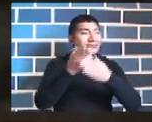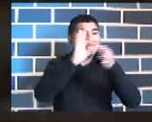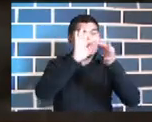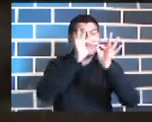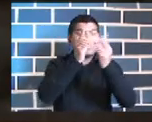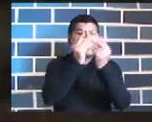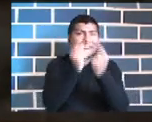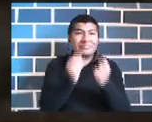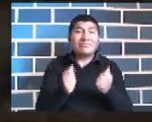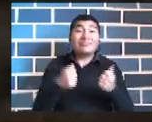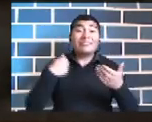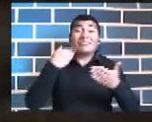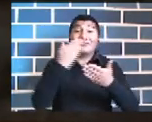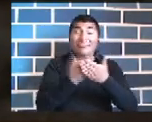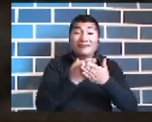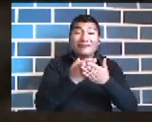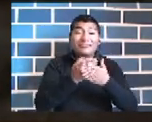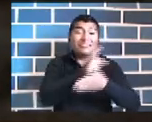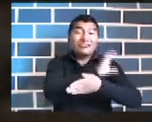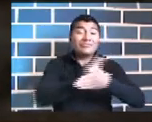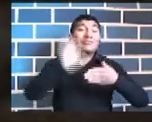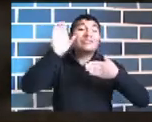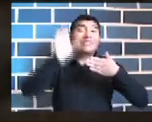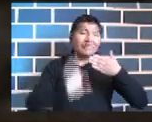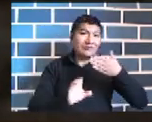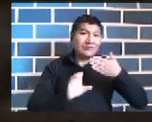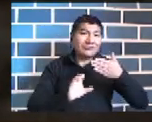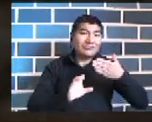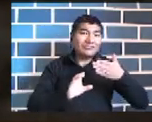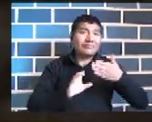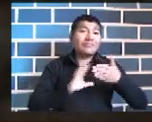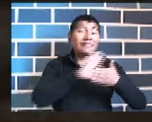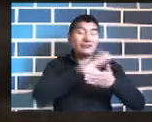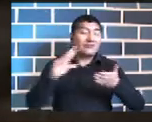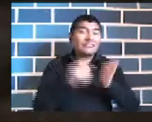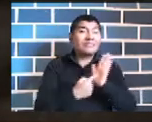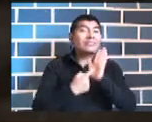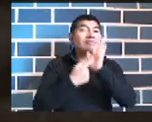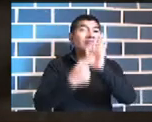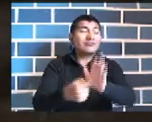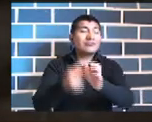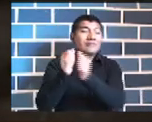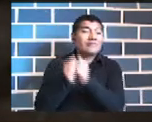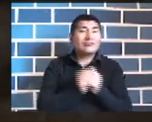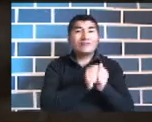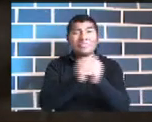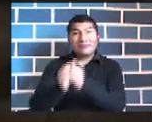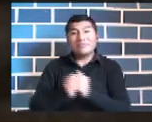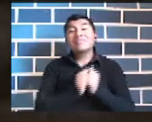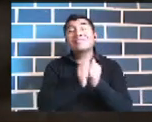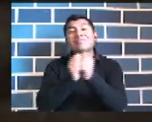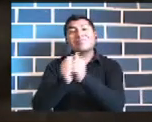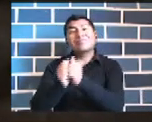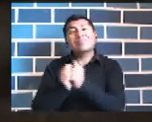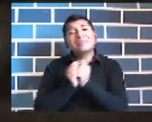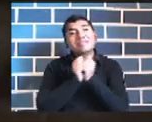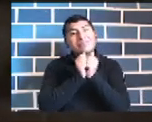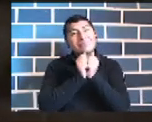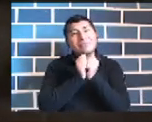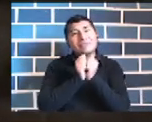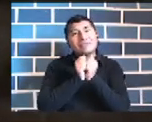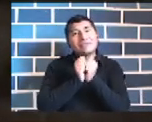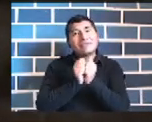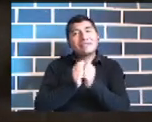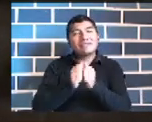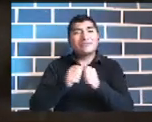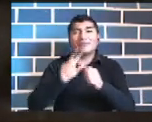solución, llegan a una conclusión y se impone la unidad sobre